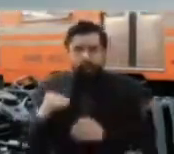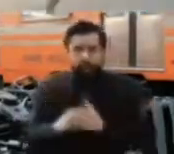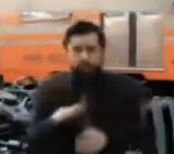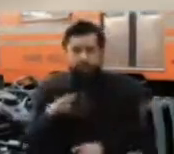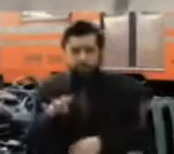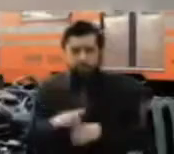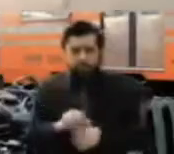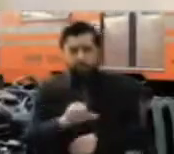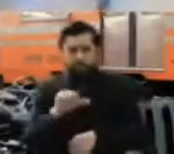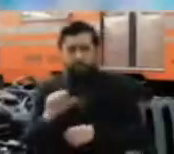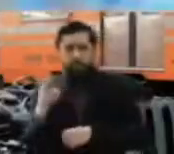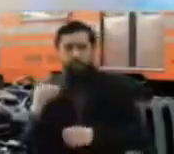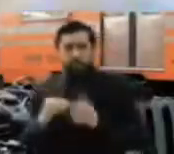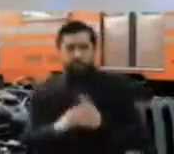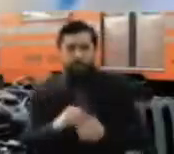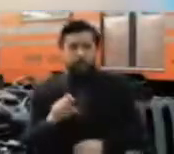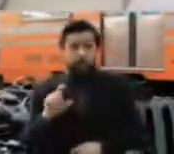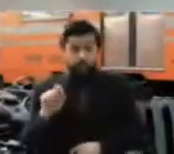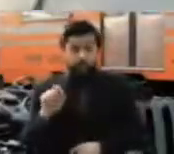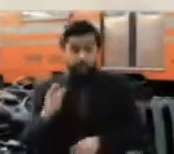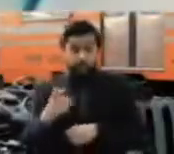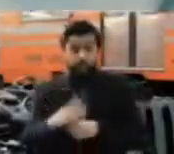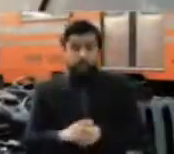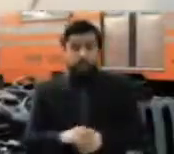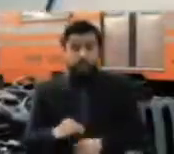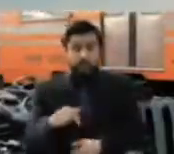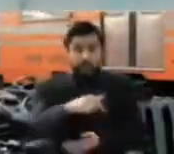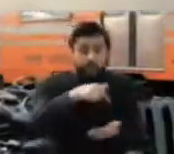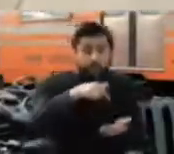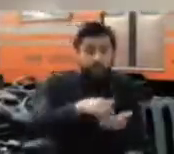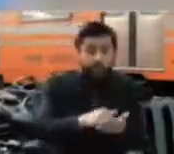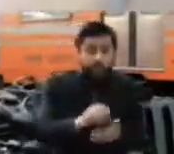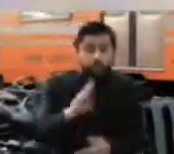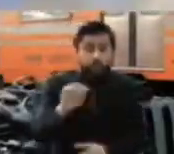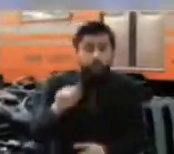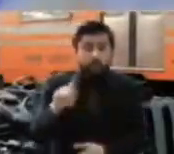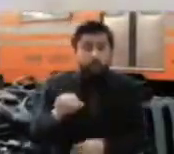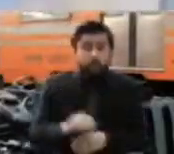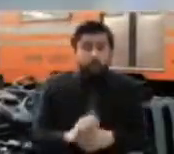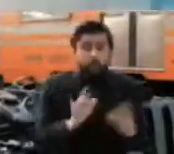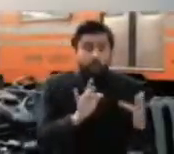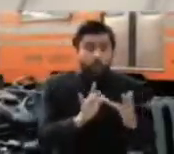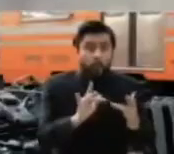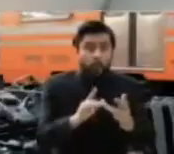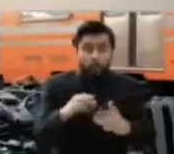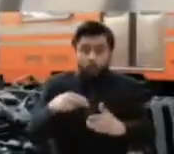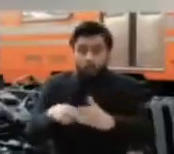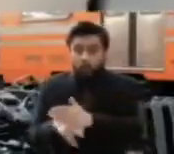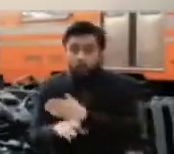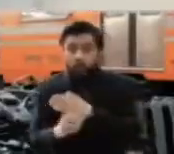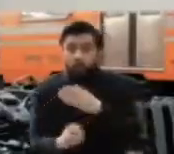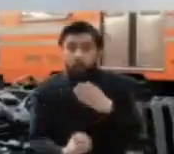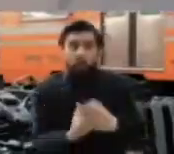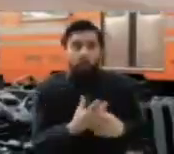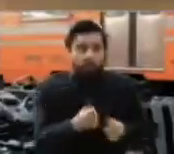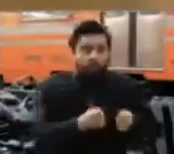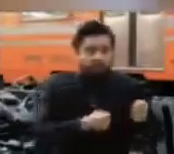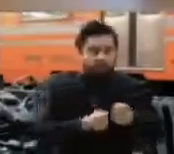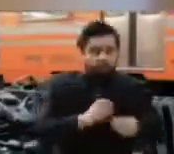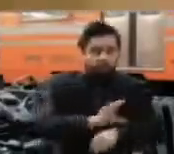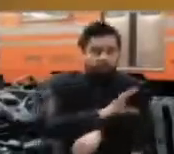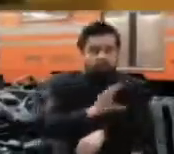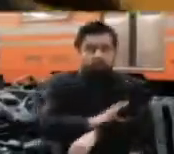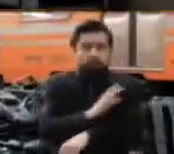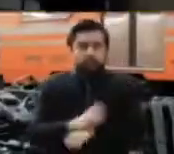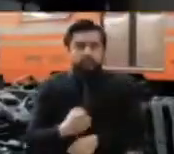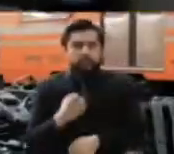en 2020 conectarán a la subestación Buen Tono con la red del metro y el nuevo puesto central de control de energía.